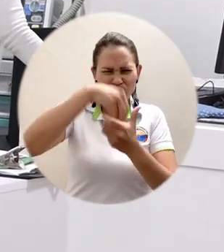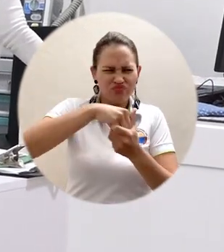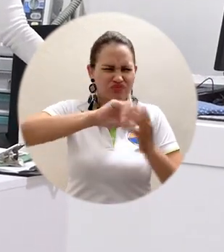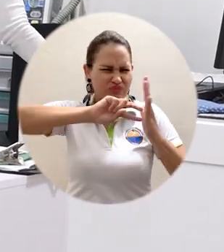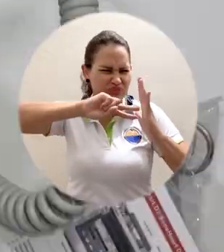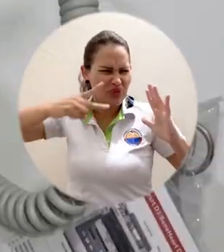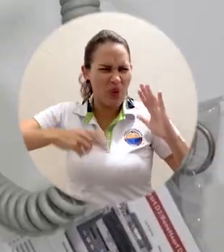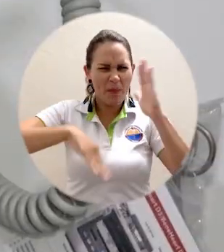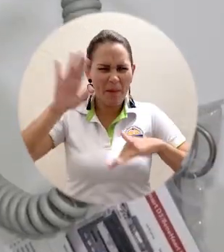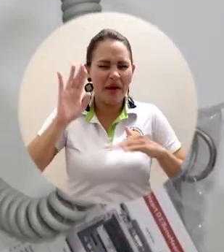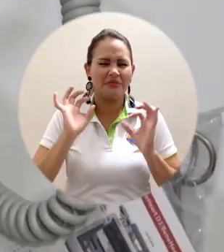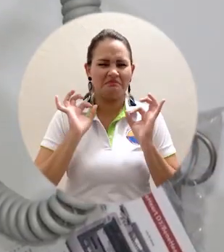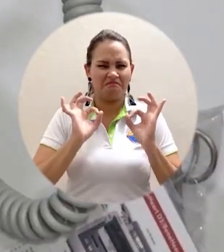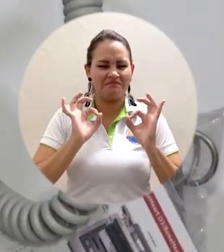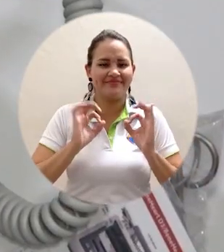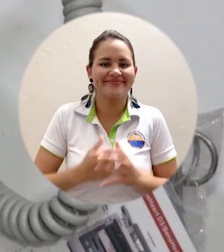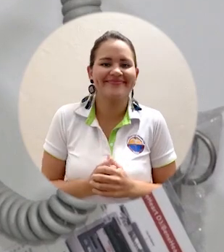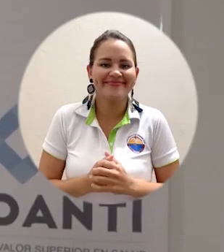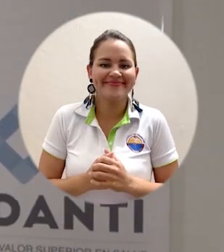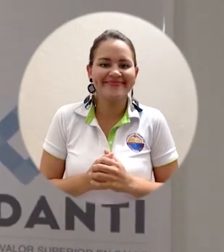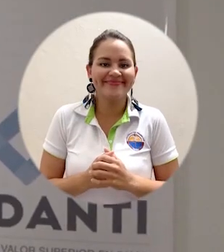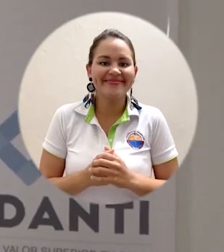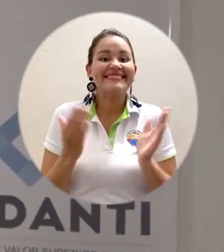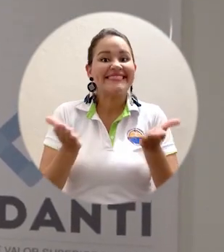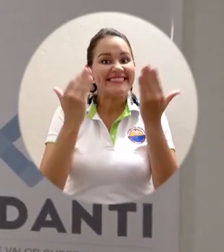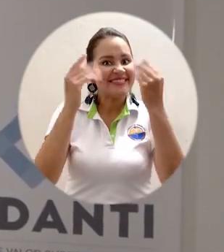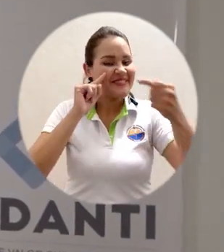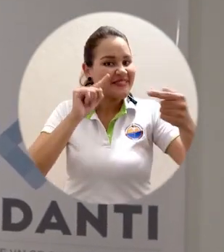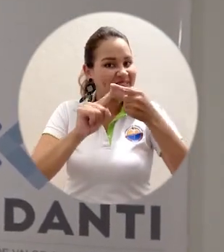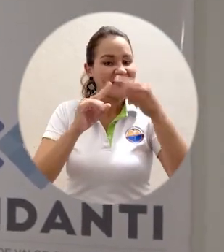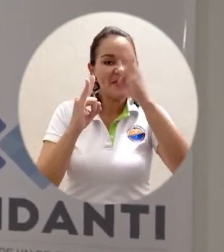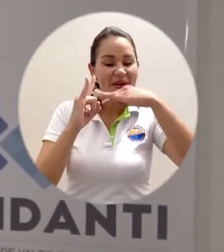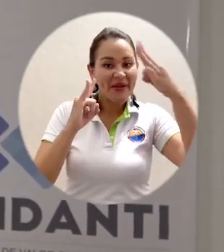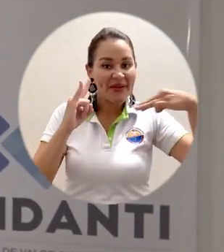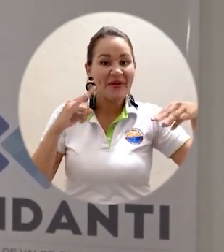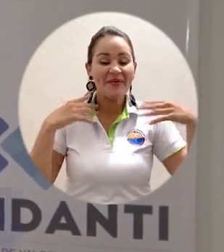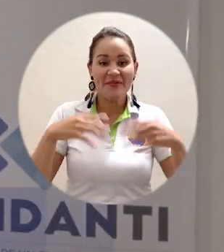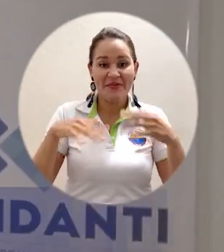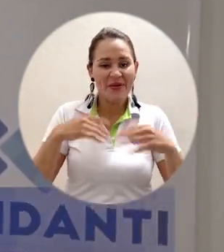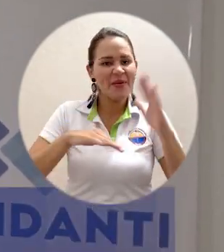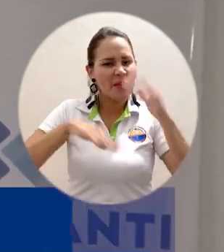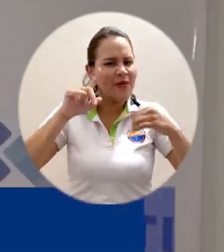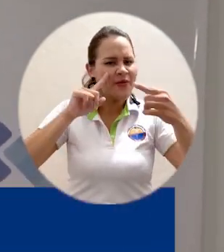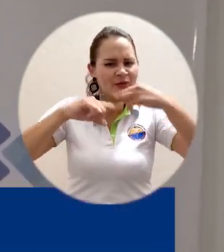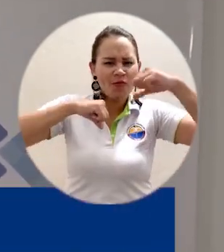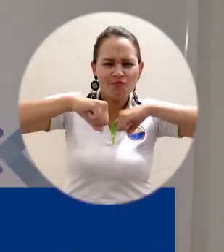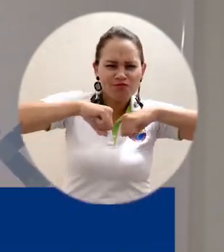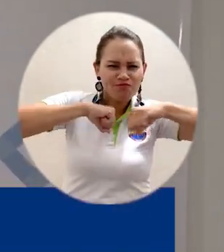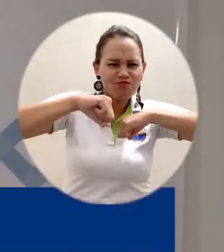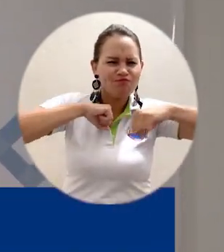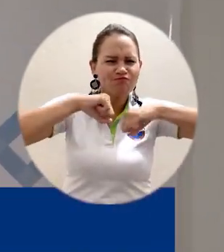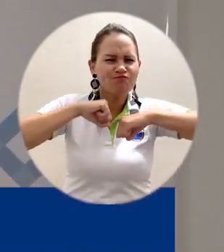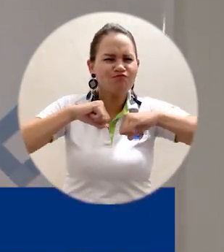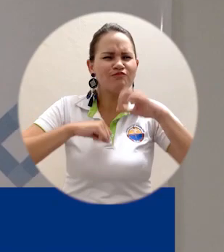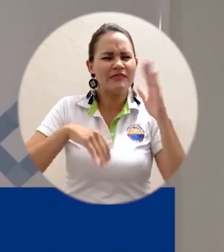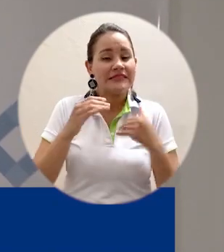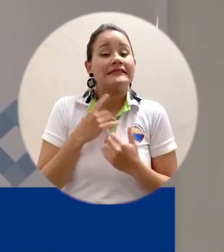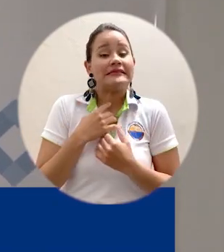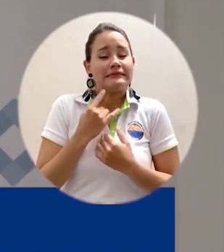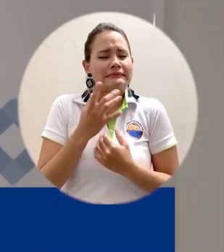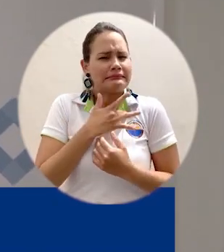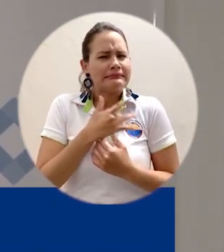dotados de equipos médicos con tecnología de punta. Con la Universidad del Magdalena hemos hecho